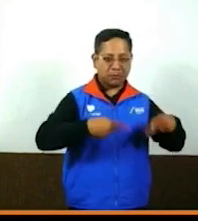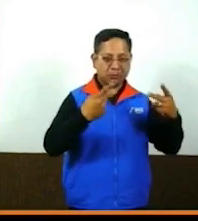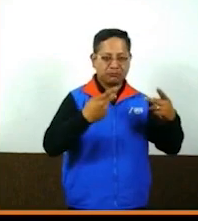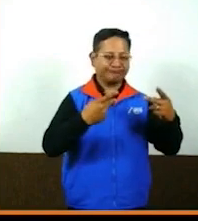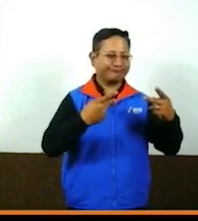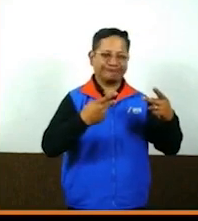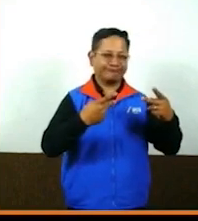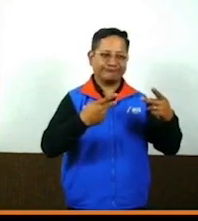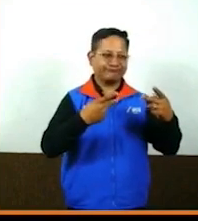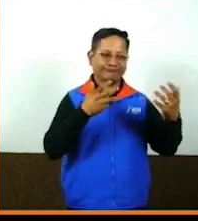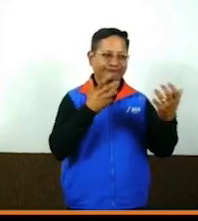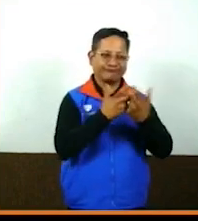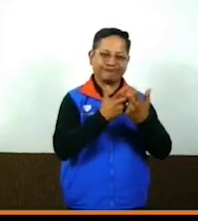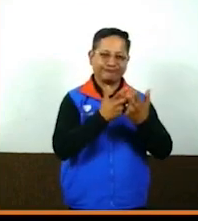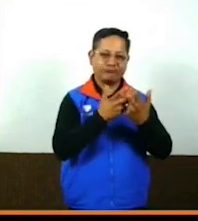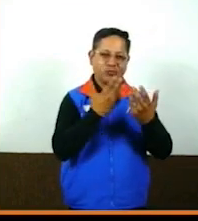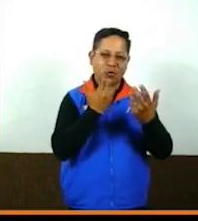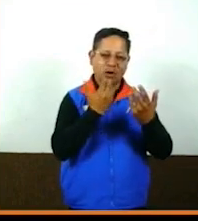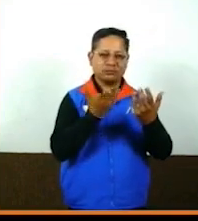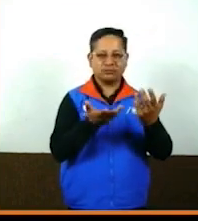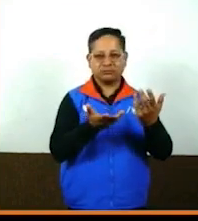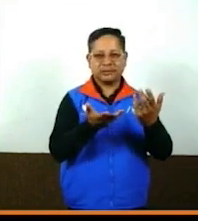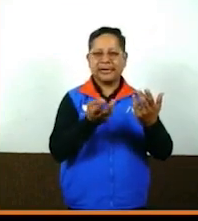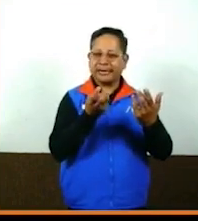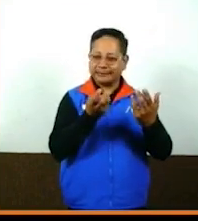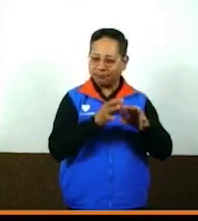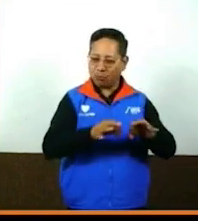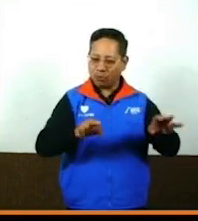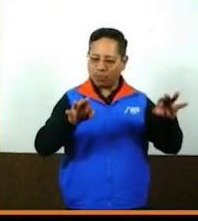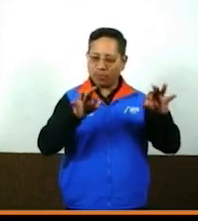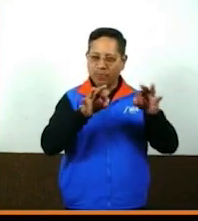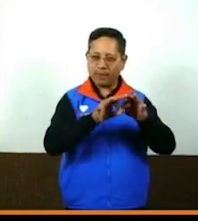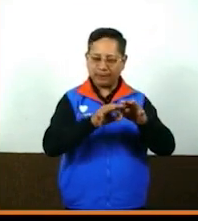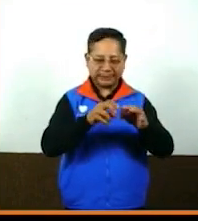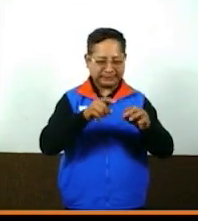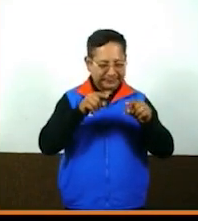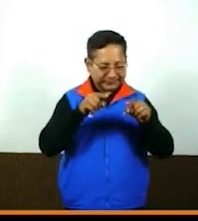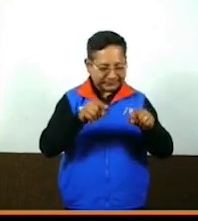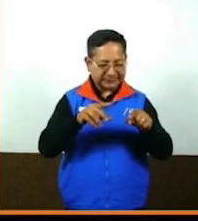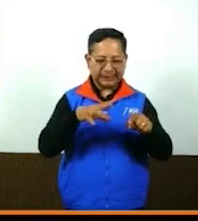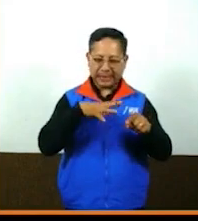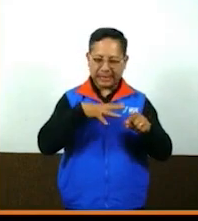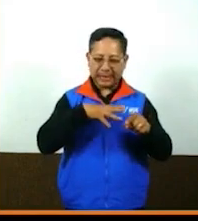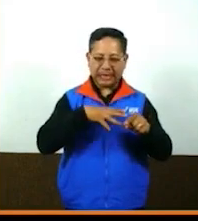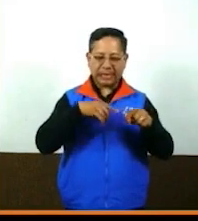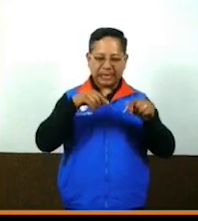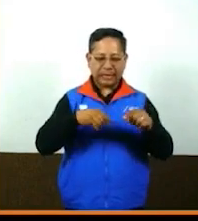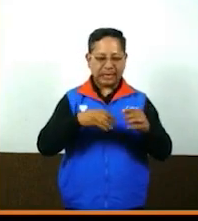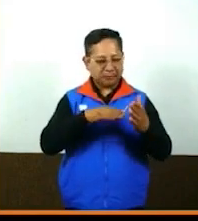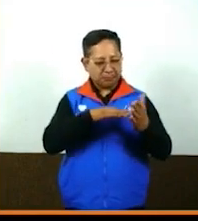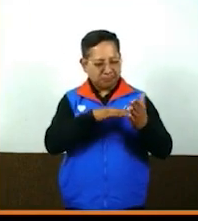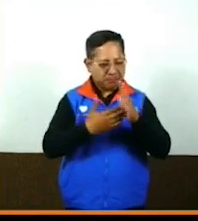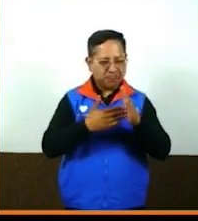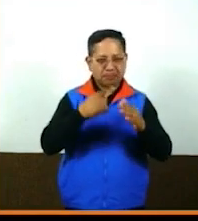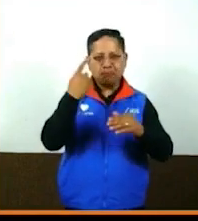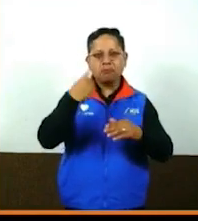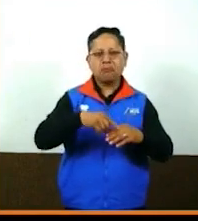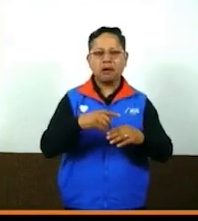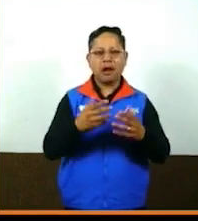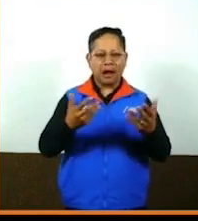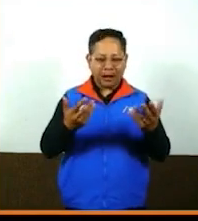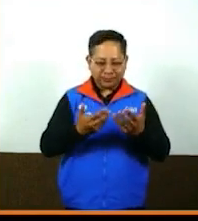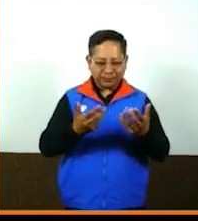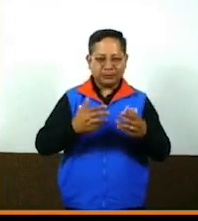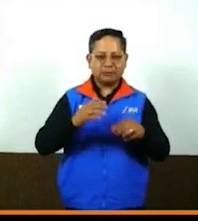estrategia corporativa, ¿no? Y esa es una parte fundamental que debe de estar y que está dentro de nuestra estrategia para poder seguir produciendo